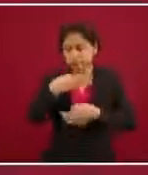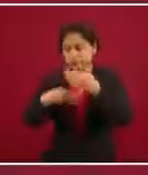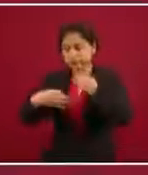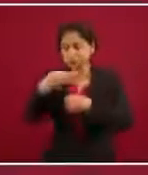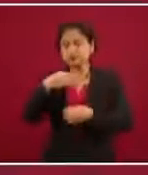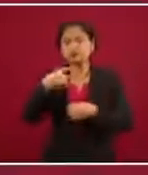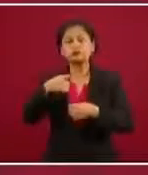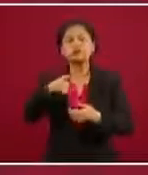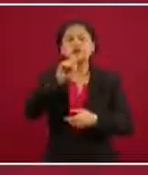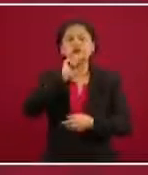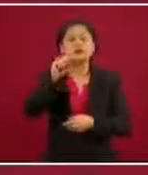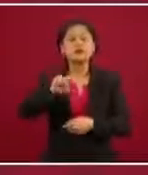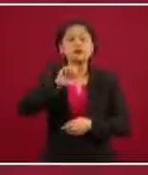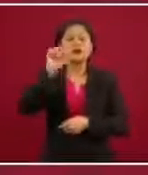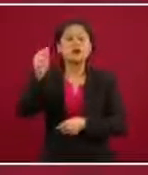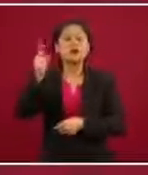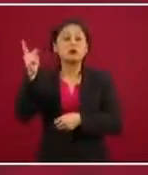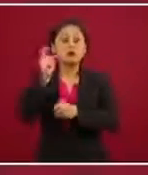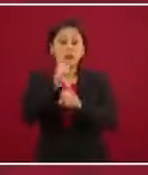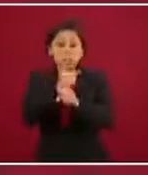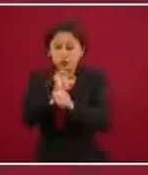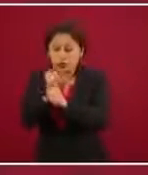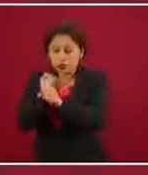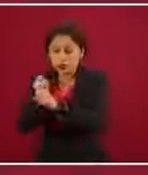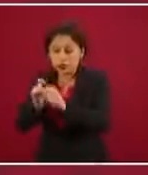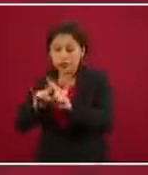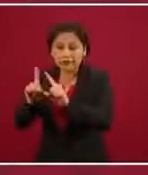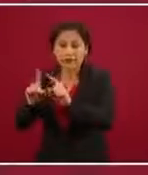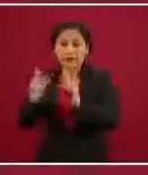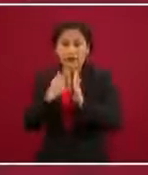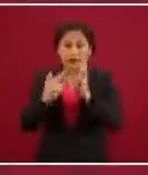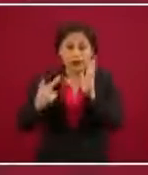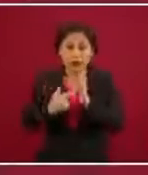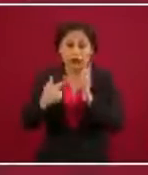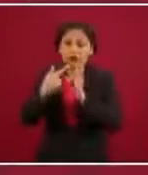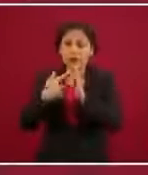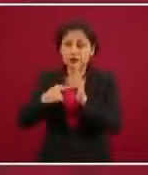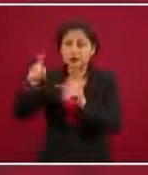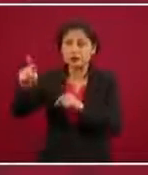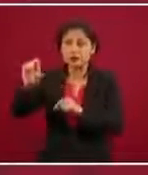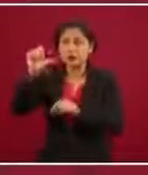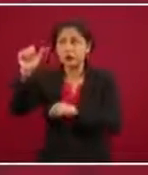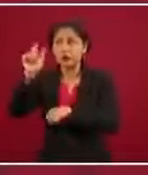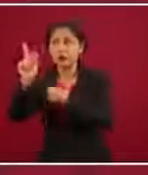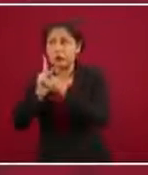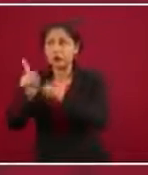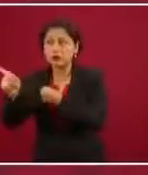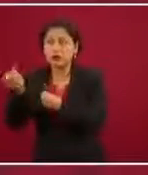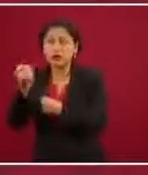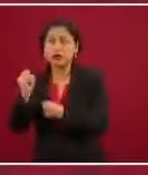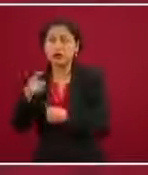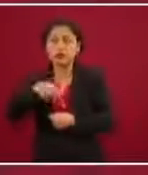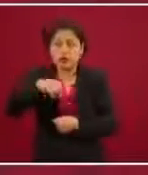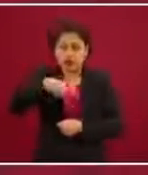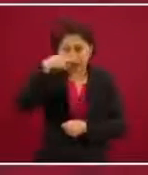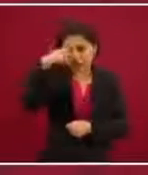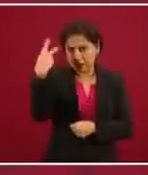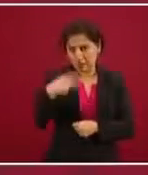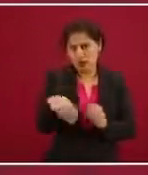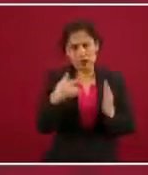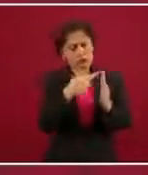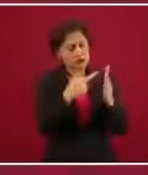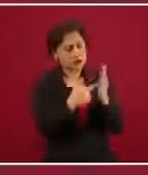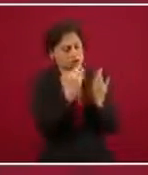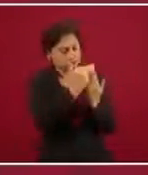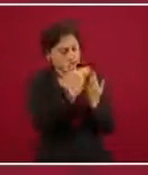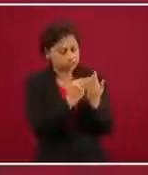30, 40 protocolos diferentes y nosotros tenemos el aplomo y la capacidad de escoger lo necesario, en algún momento